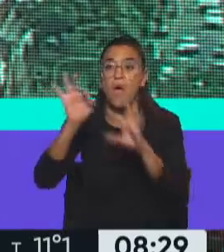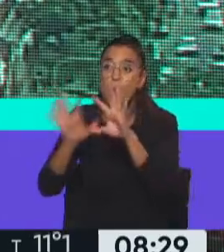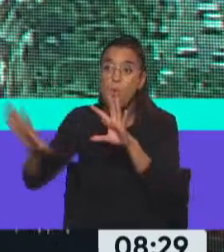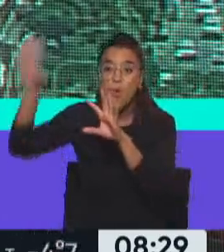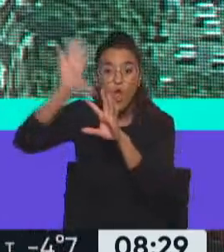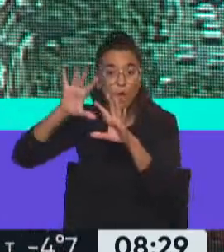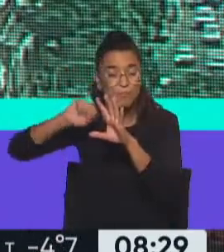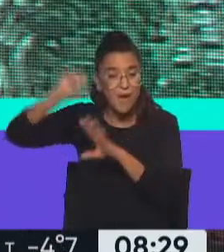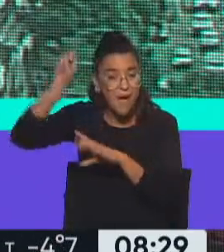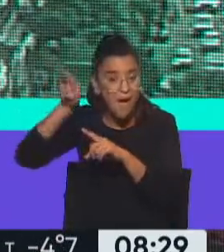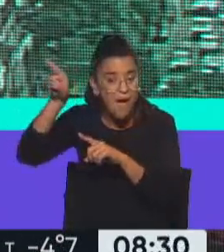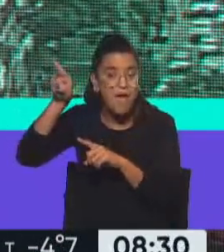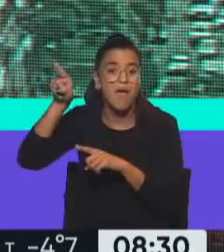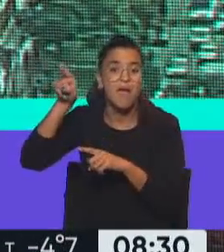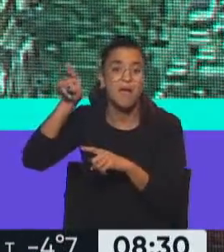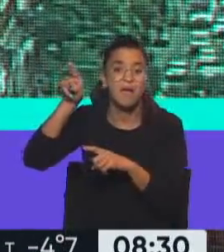una manera